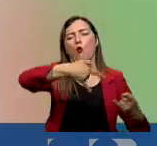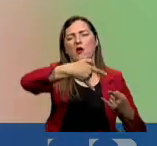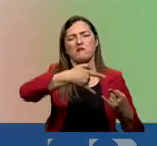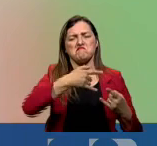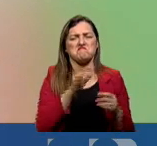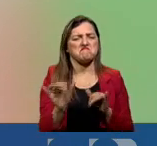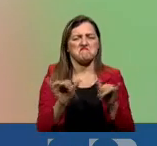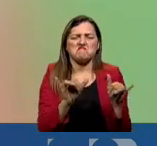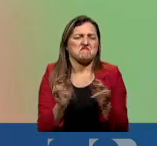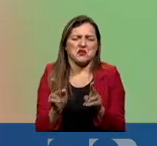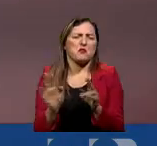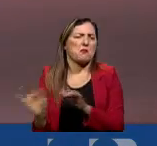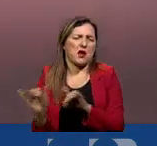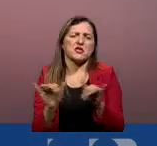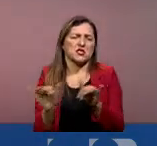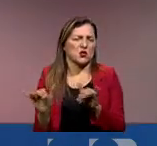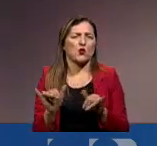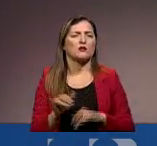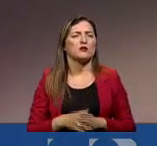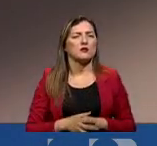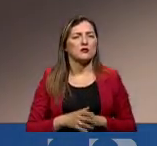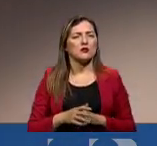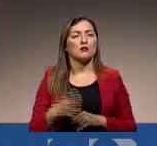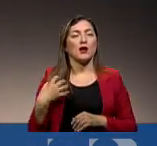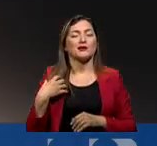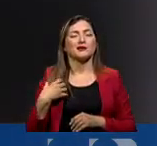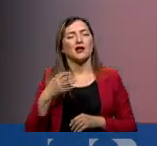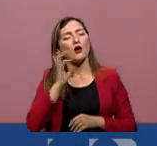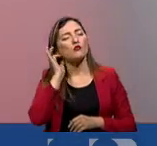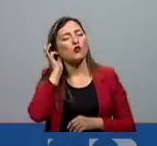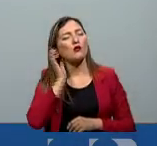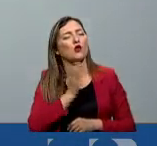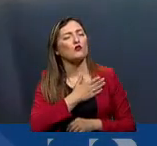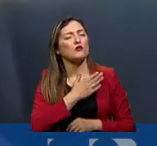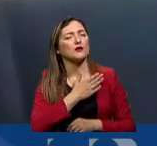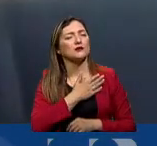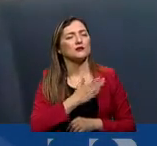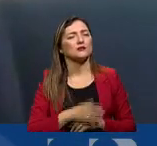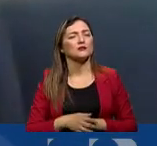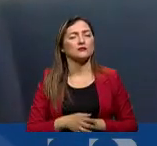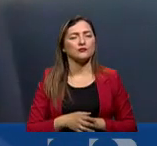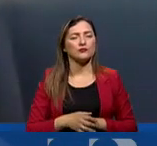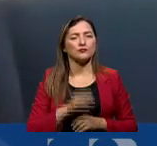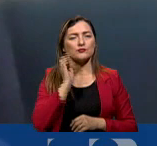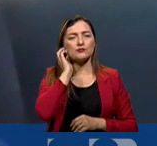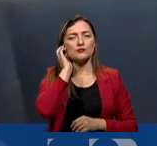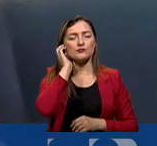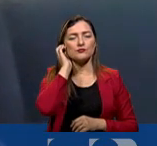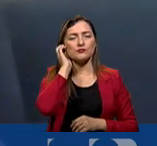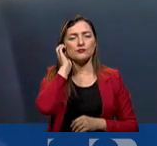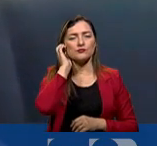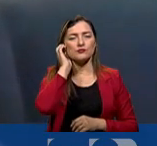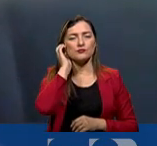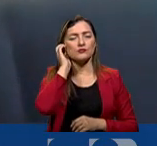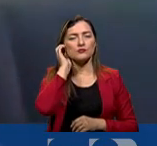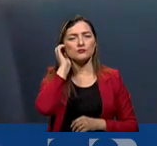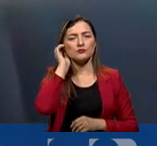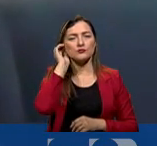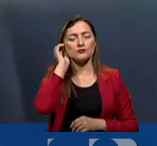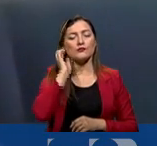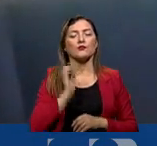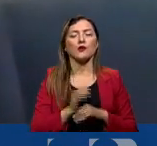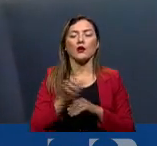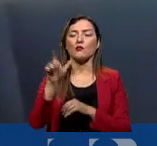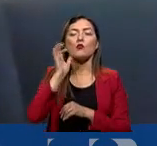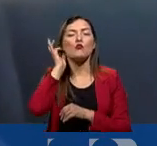y además garantiza que las choferes sean personas de confianza También tenemos una revisión exhaustiva sobre los